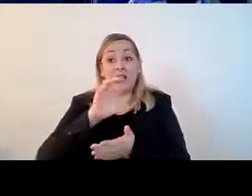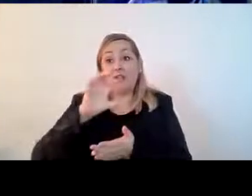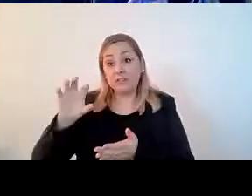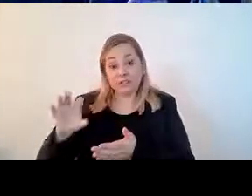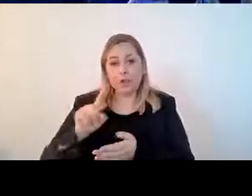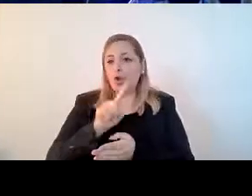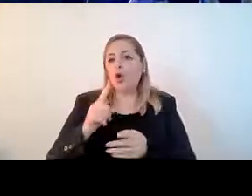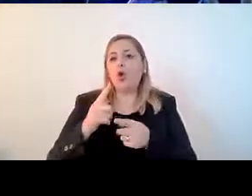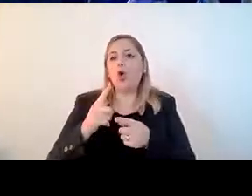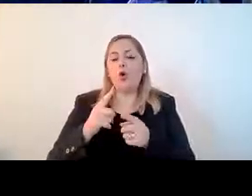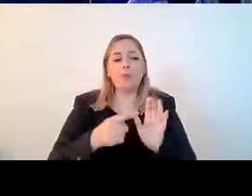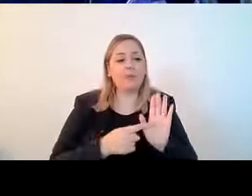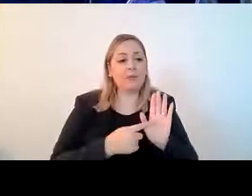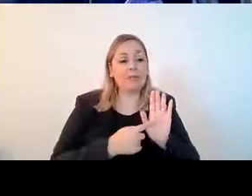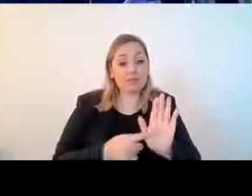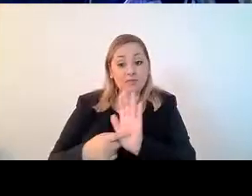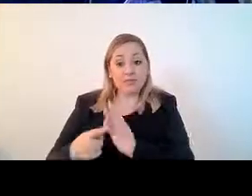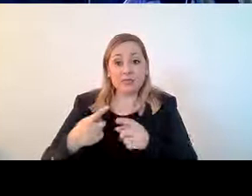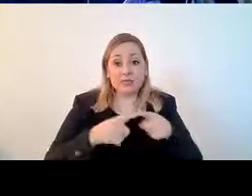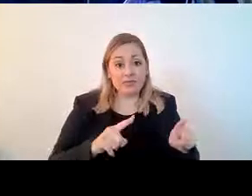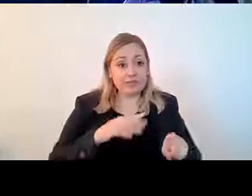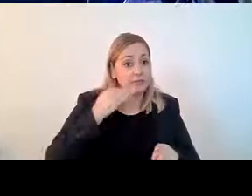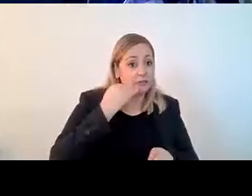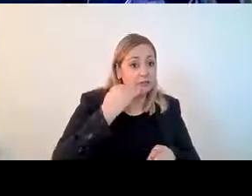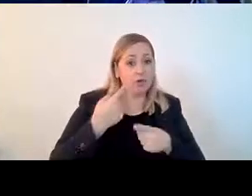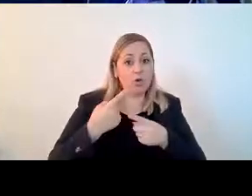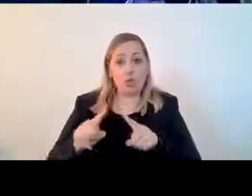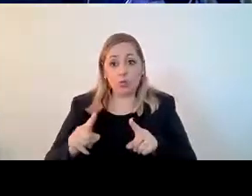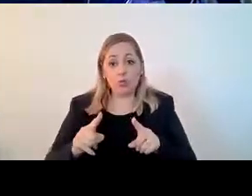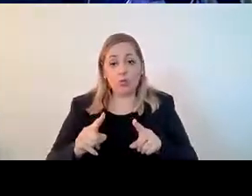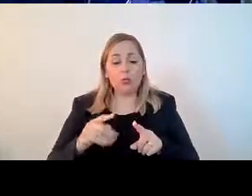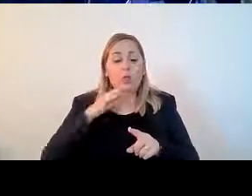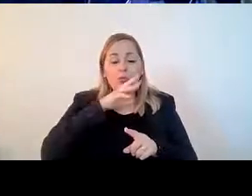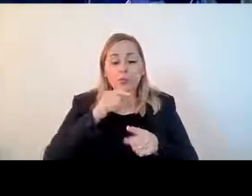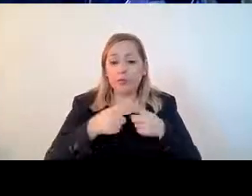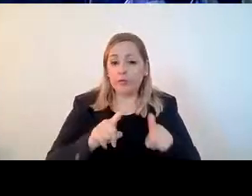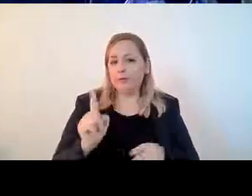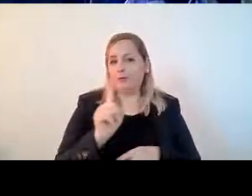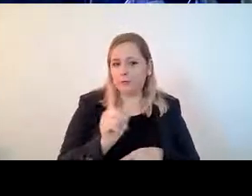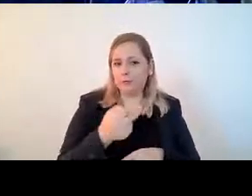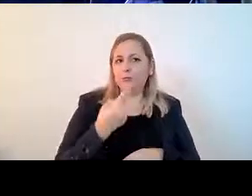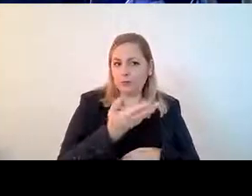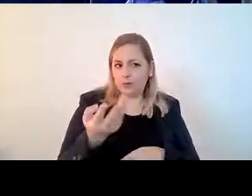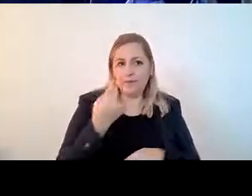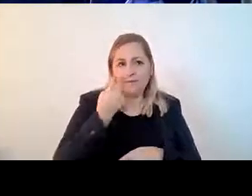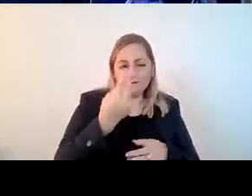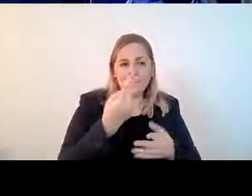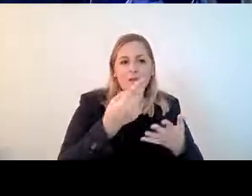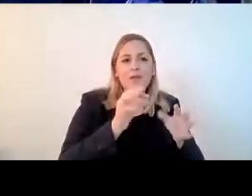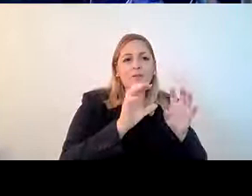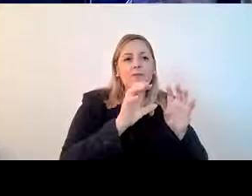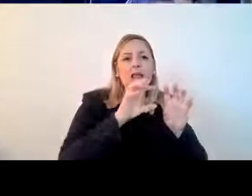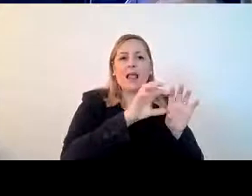hace diferencias entre niños y adultos. Por lo mismo, entonces, si ustedes ven las descripciones categoriales